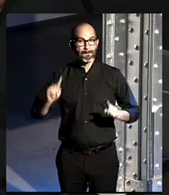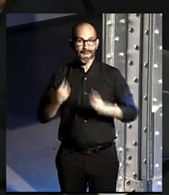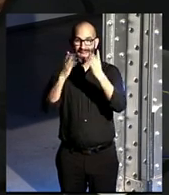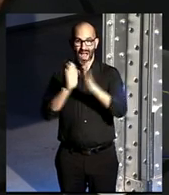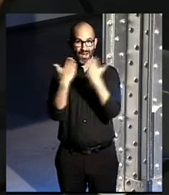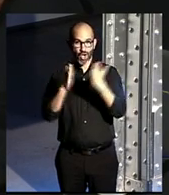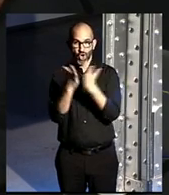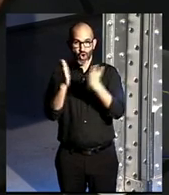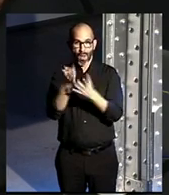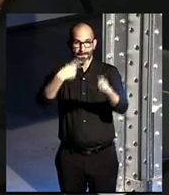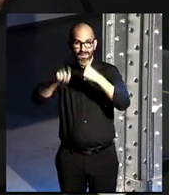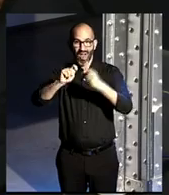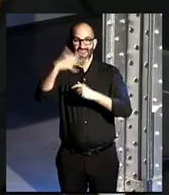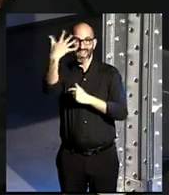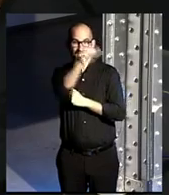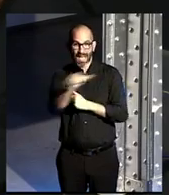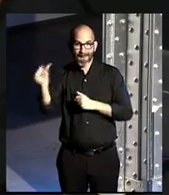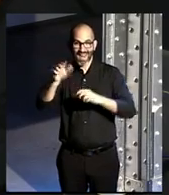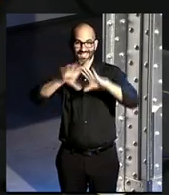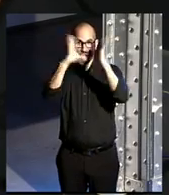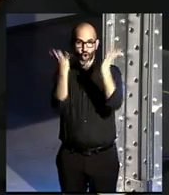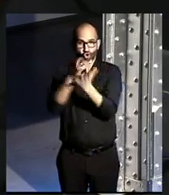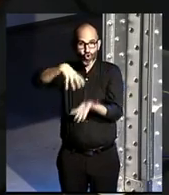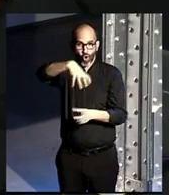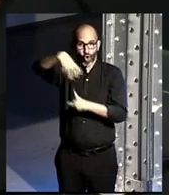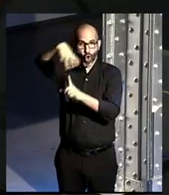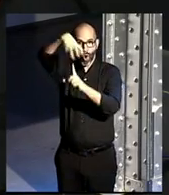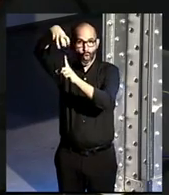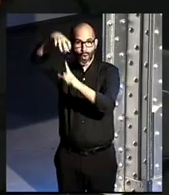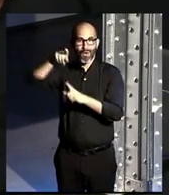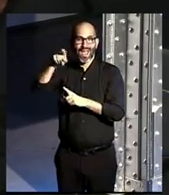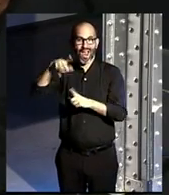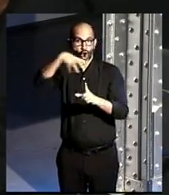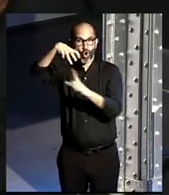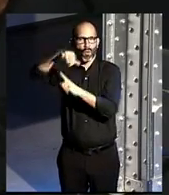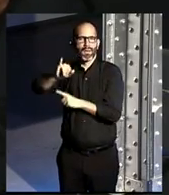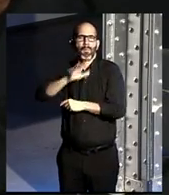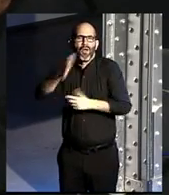la de 5 semanas en globo, tenía un globo. ¿Por qué tenía un globo? So that